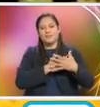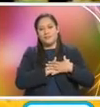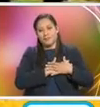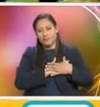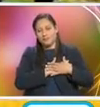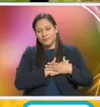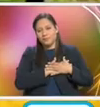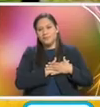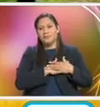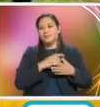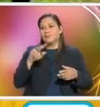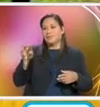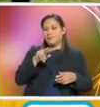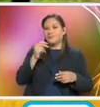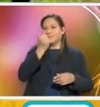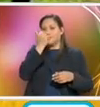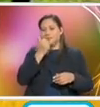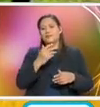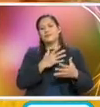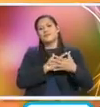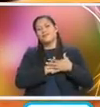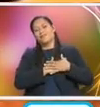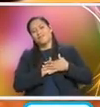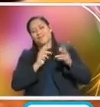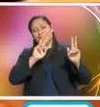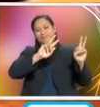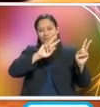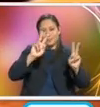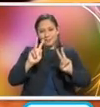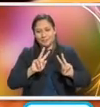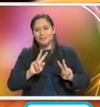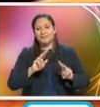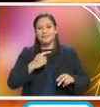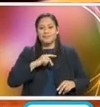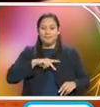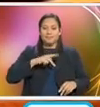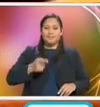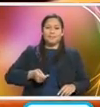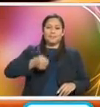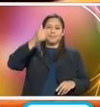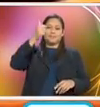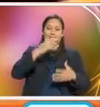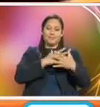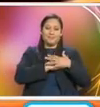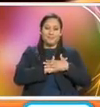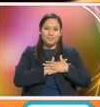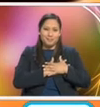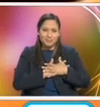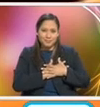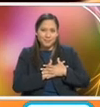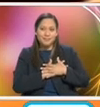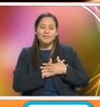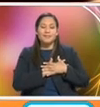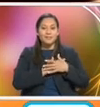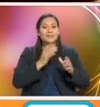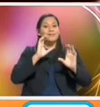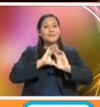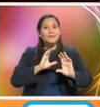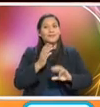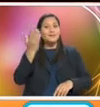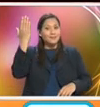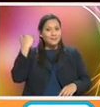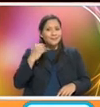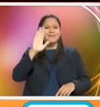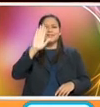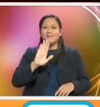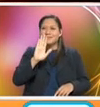cómo no. Amor de verano, mi primer. Ahí está. Es que las canciones, Ángel, me parece que pues son